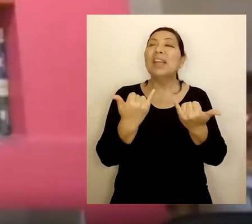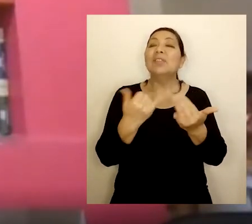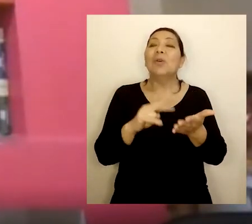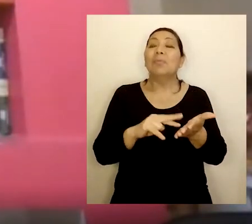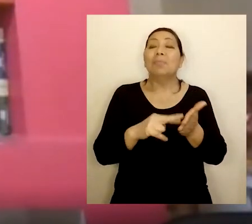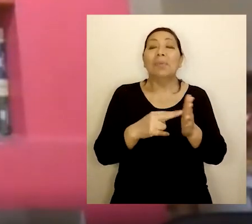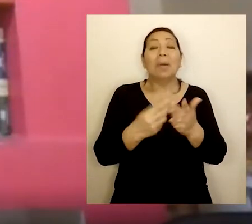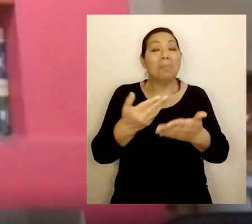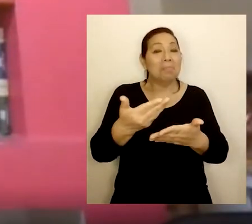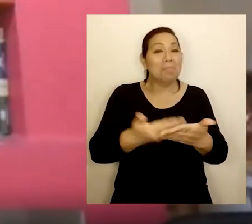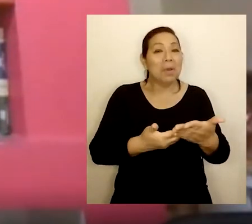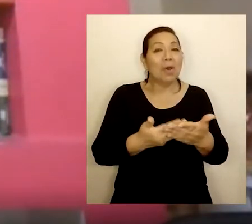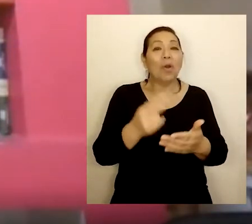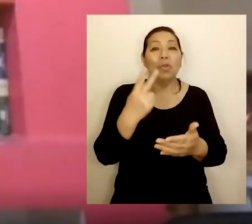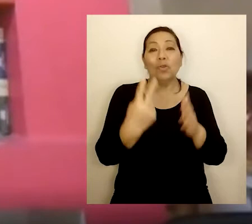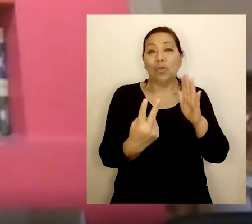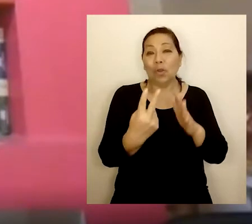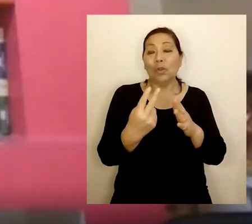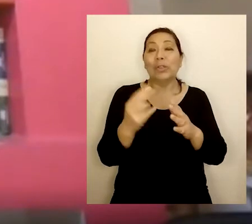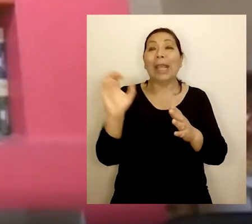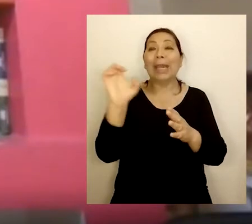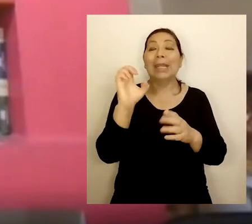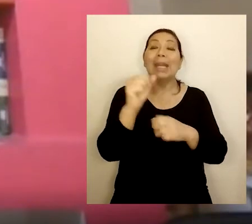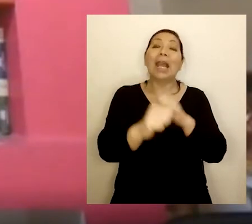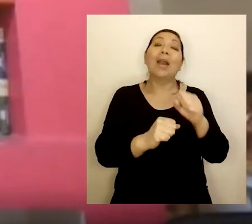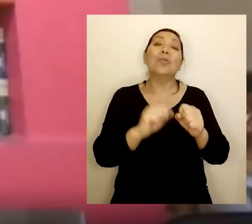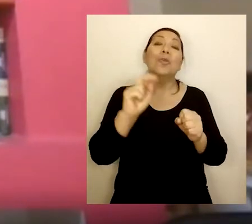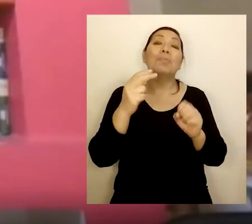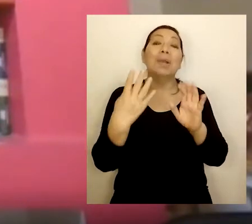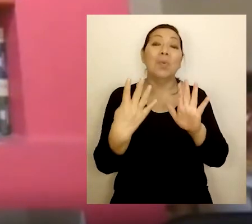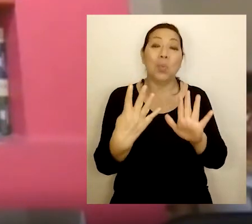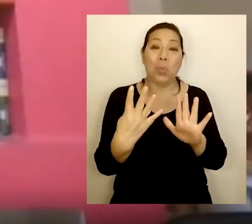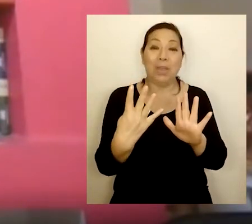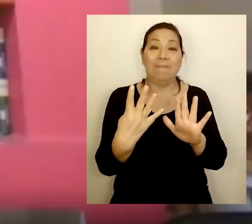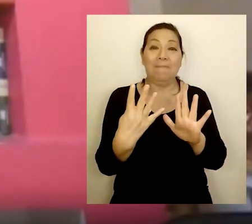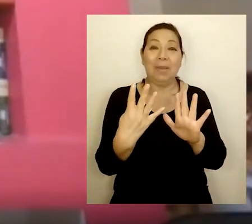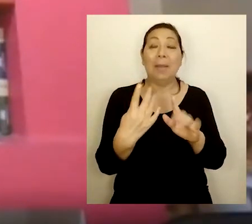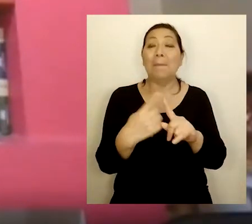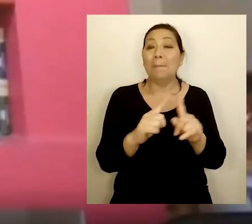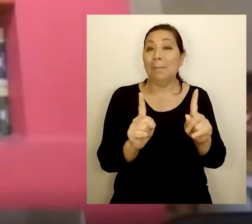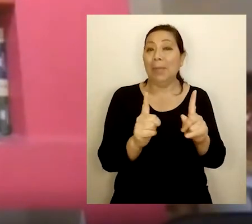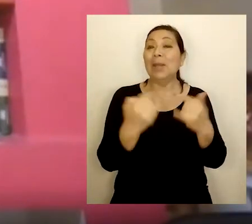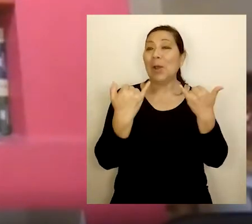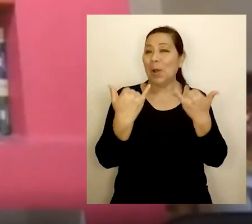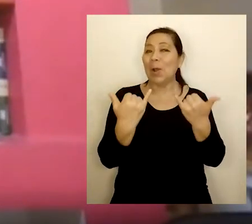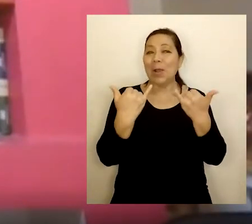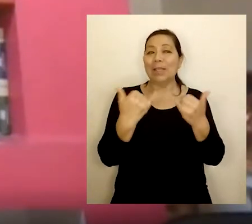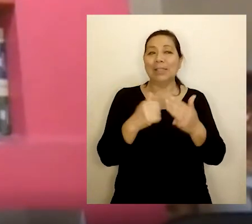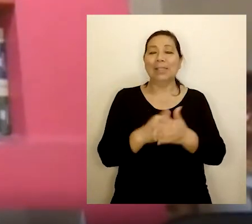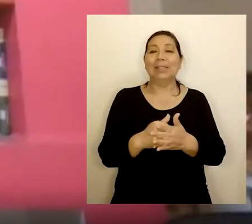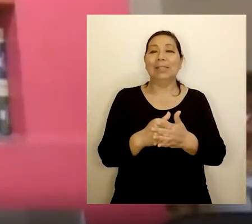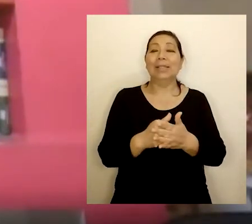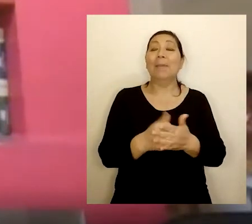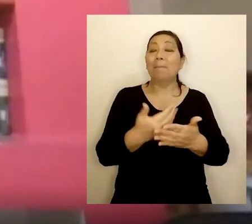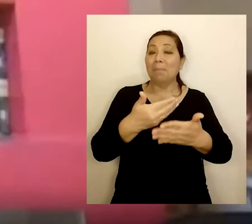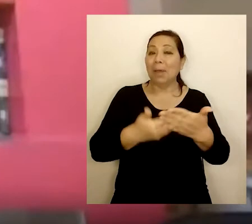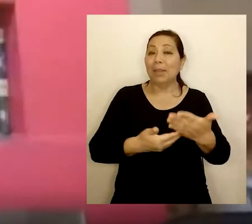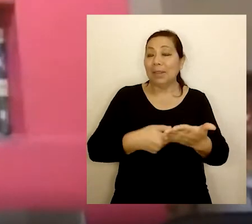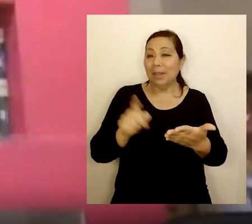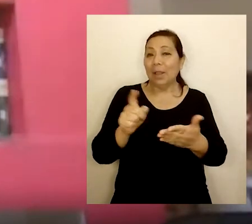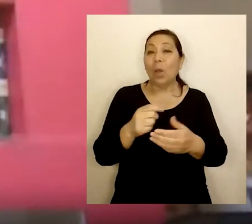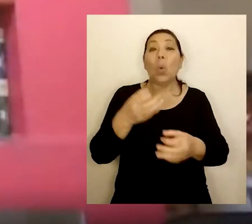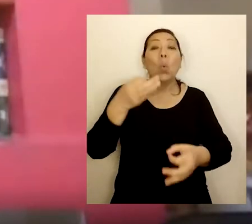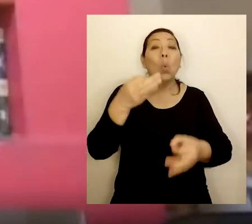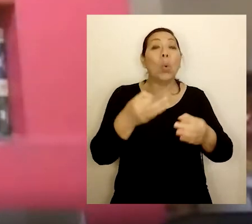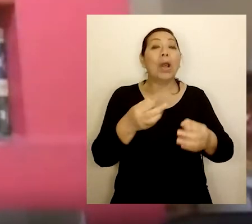con el expediente era 12 en enero del 2009. Y esa acta, ese expediente fue llevado en